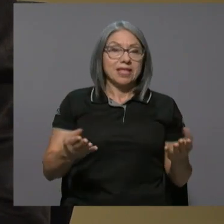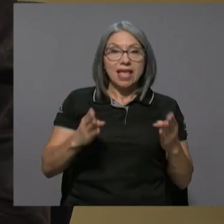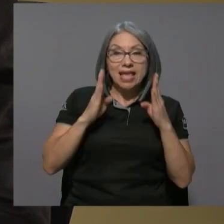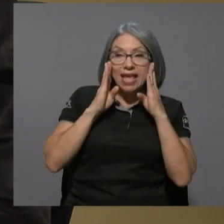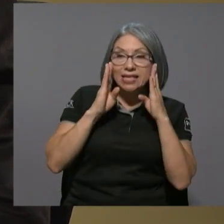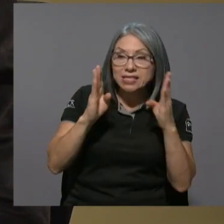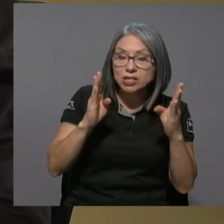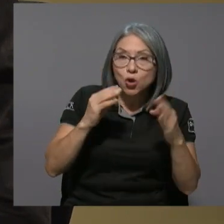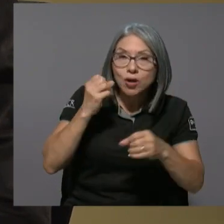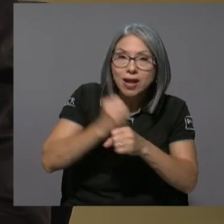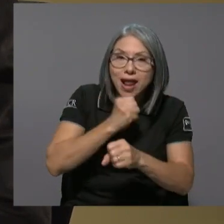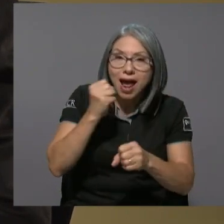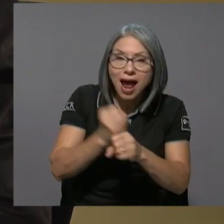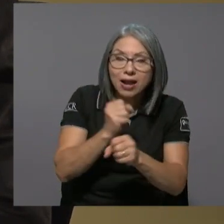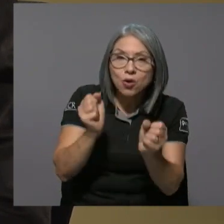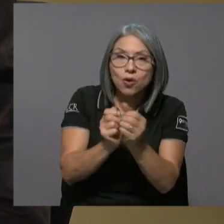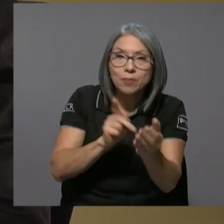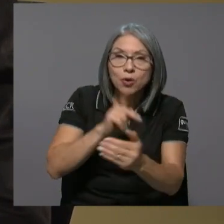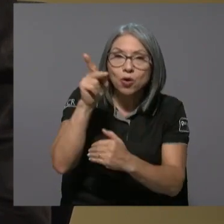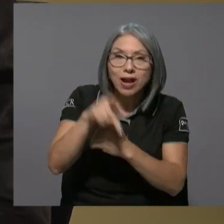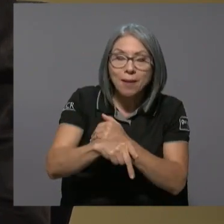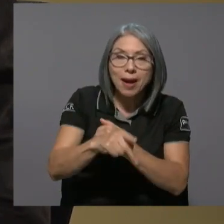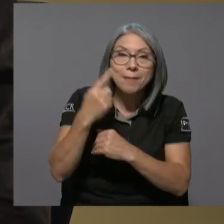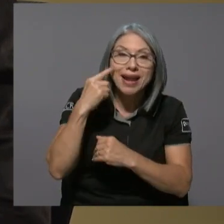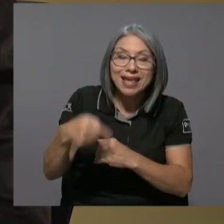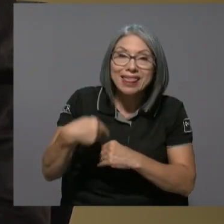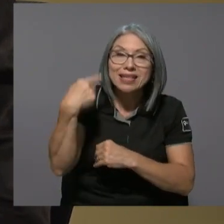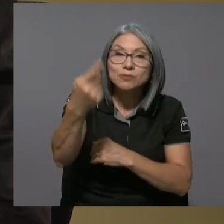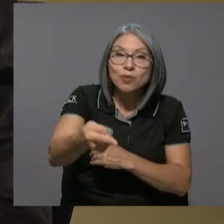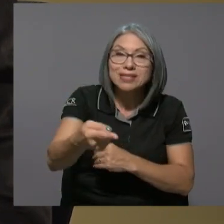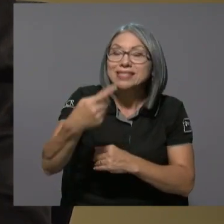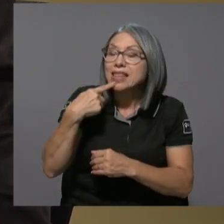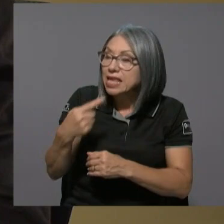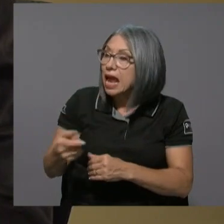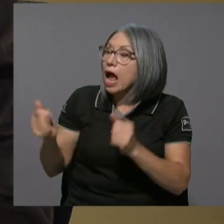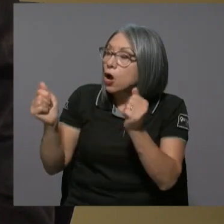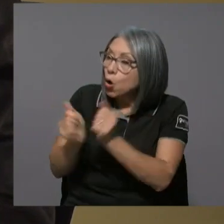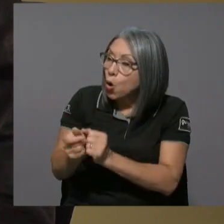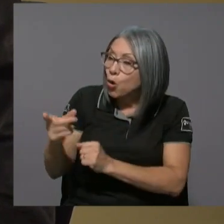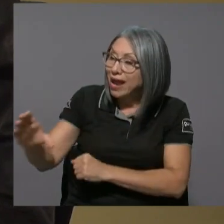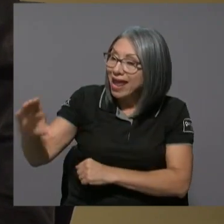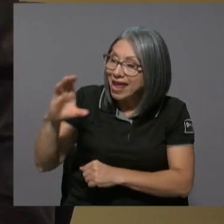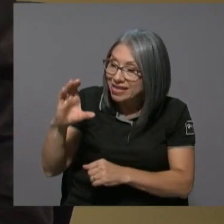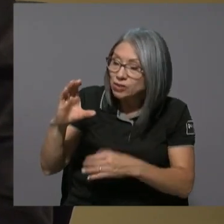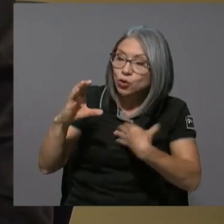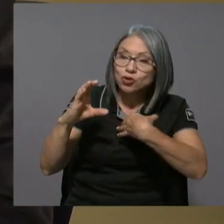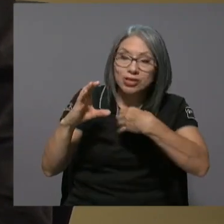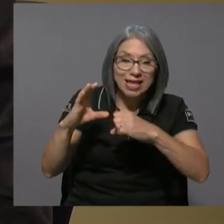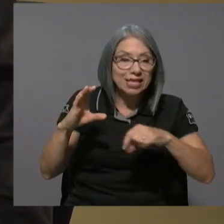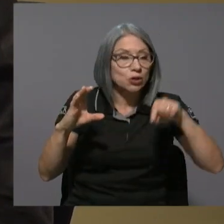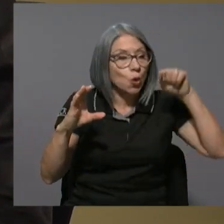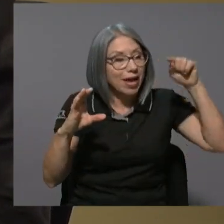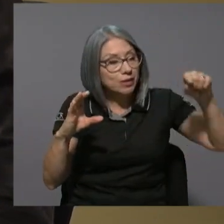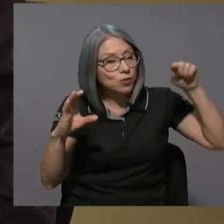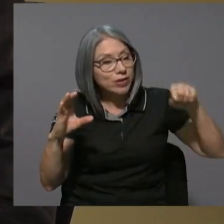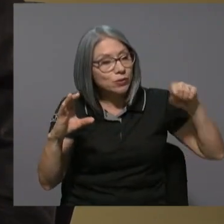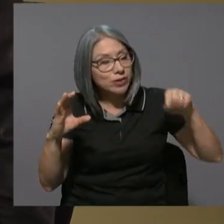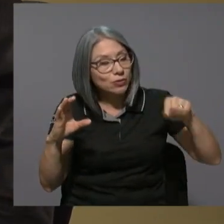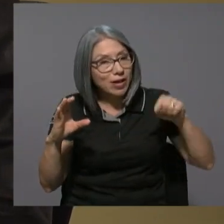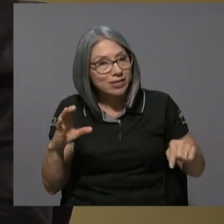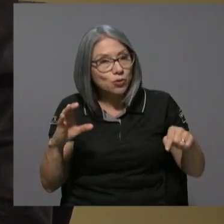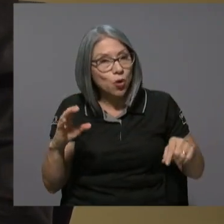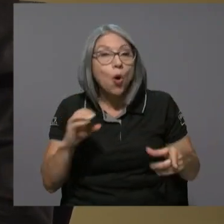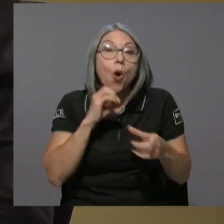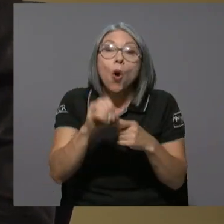programa de tal manera que se pueda decir, bueno, con esto se hizo esto, y esto se logró gracias a